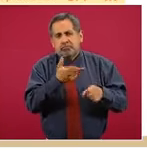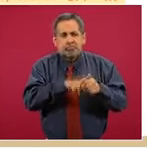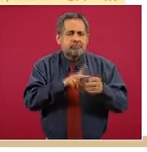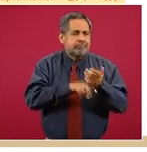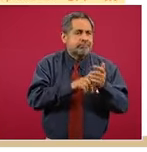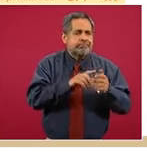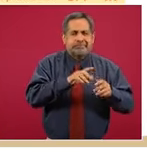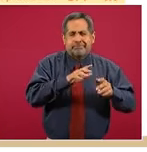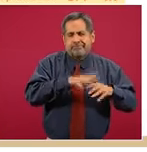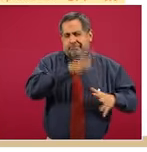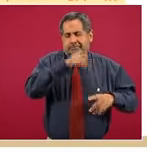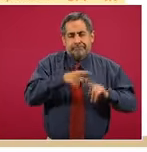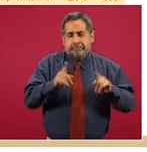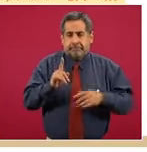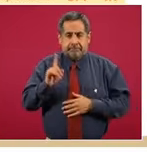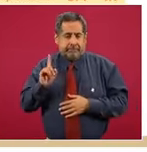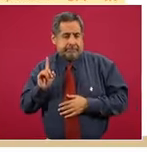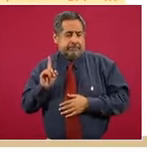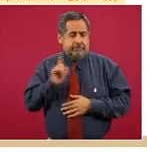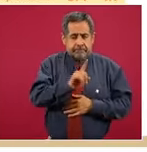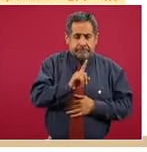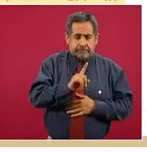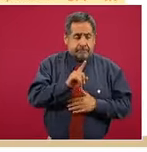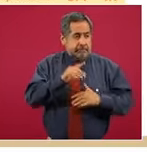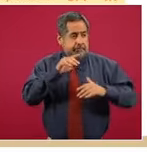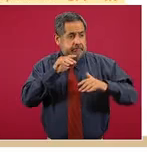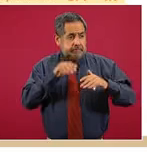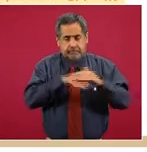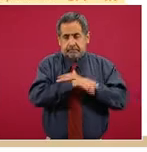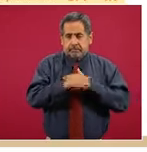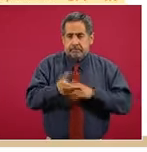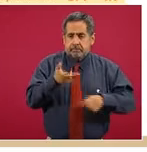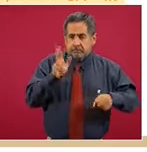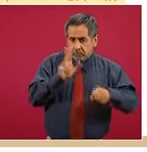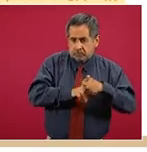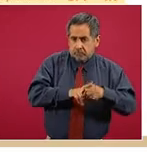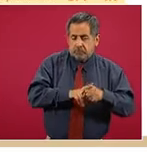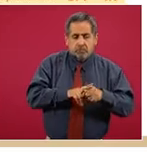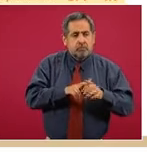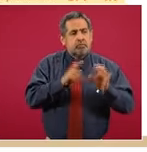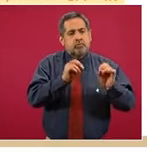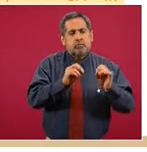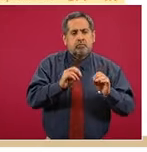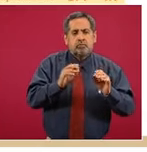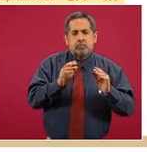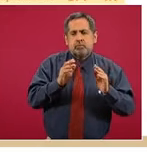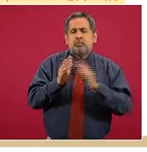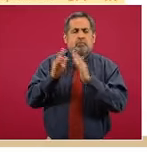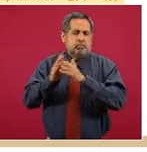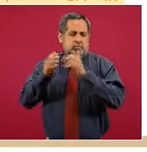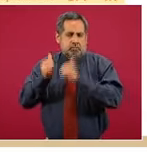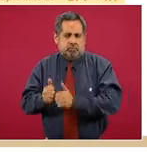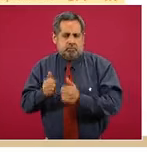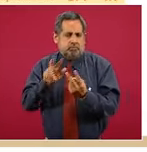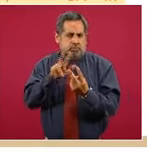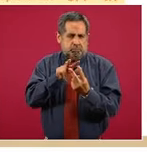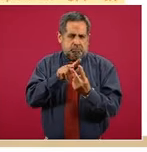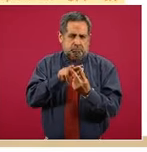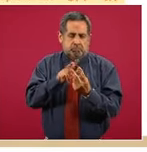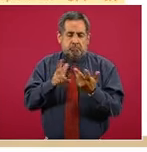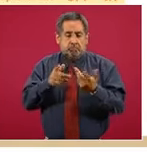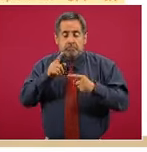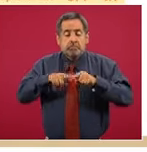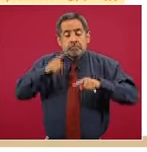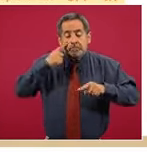condición clínica lo hacía como para tenerlo hospitalizado o de manejo ambulatorio, que eso es una de las divisiones que tenemos en nuestro